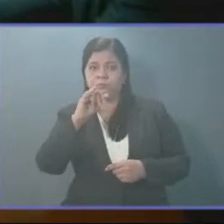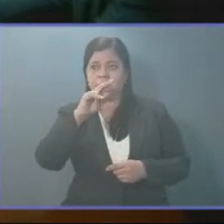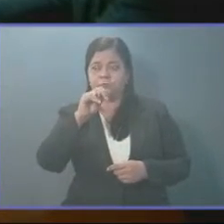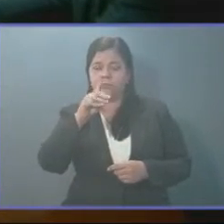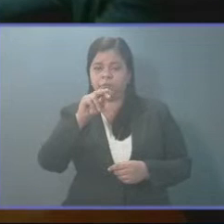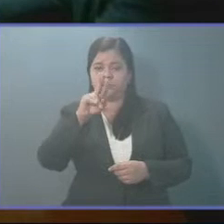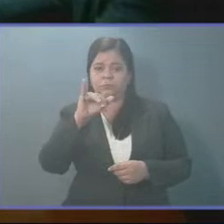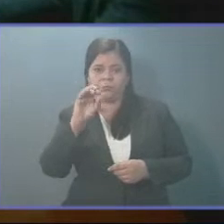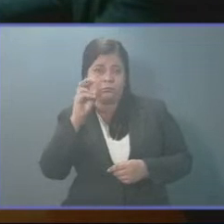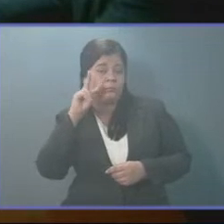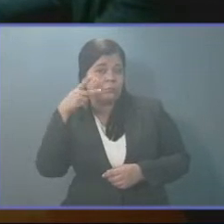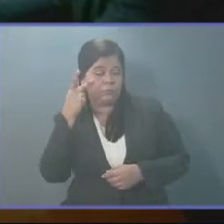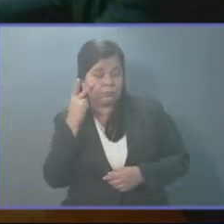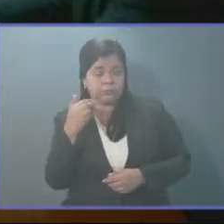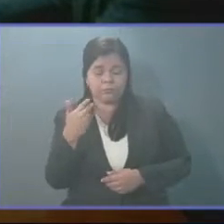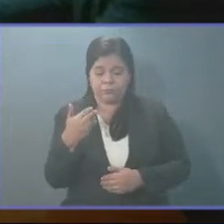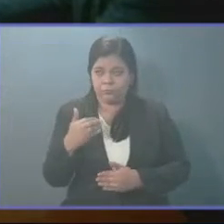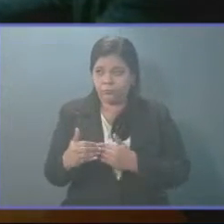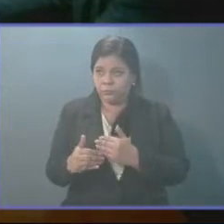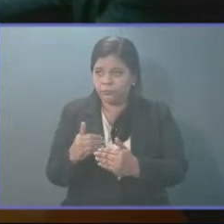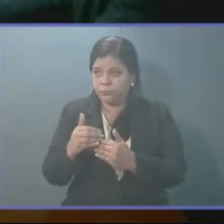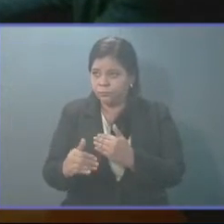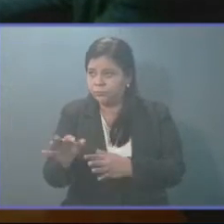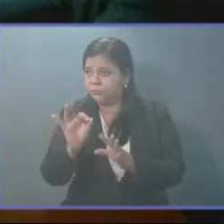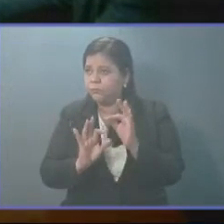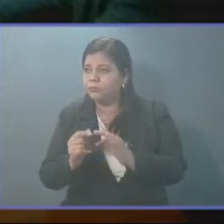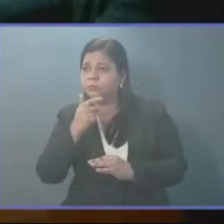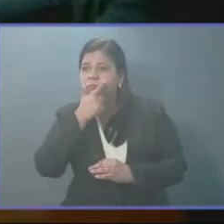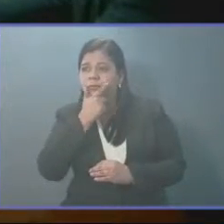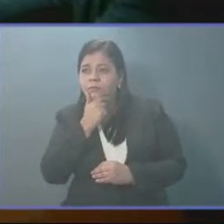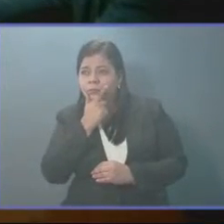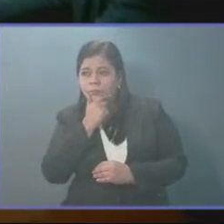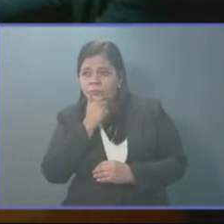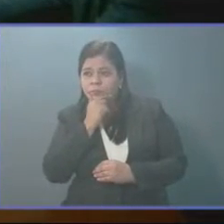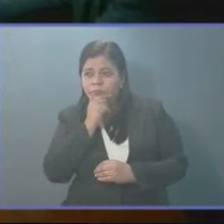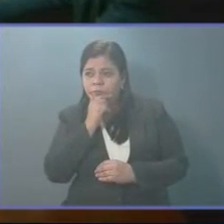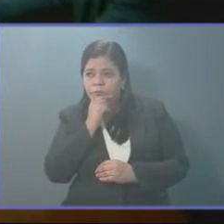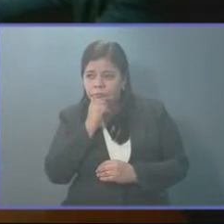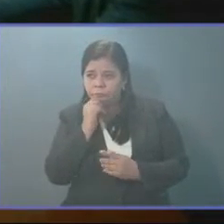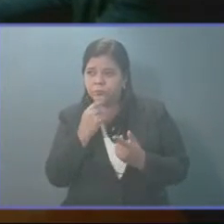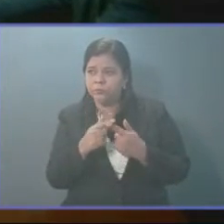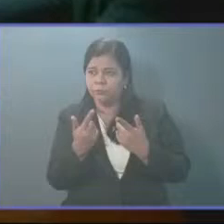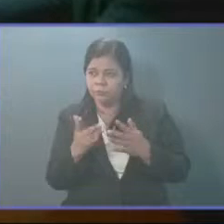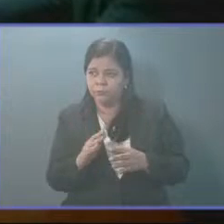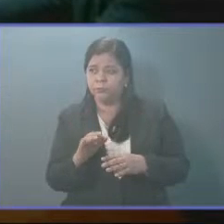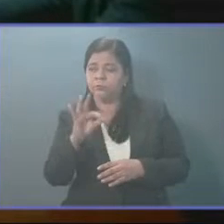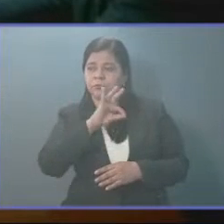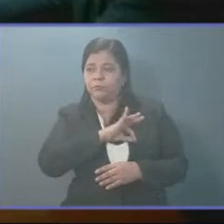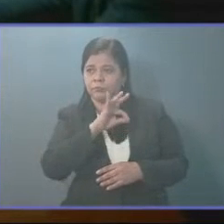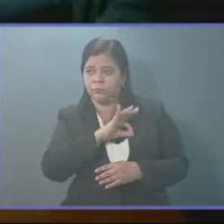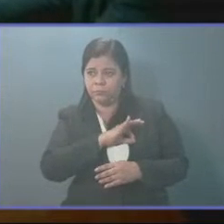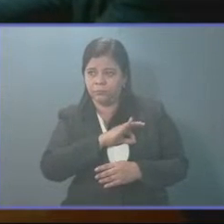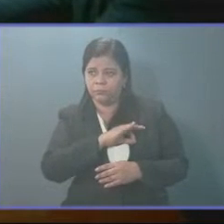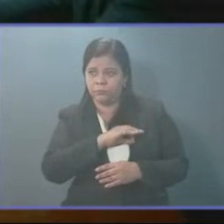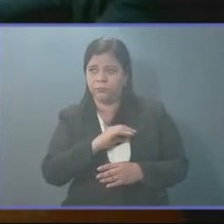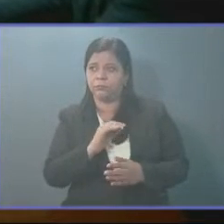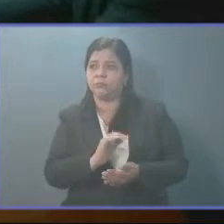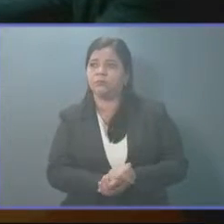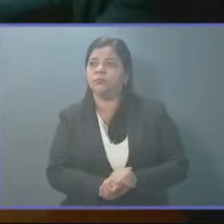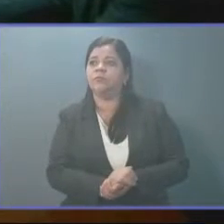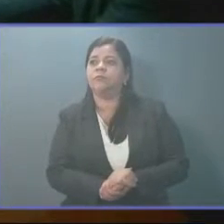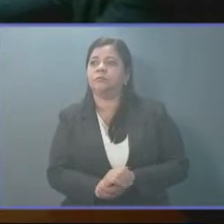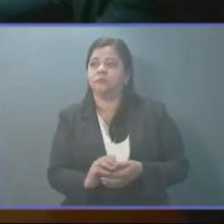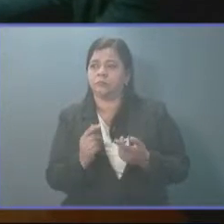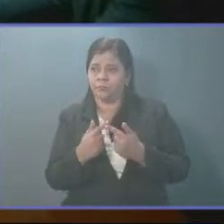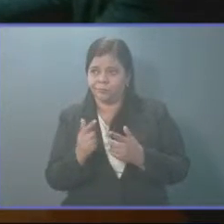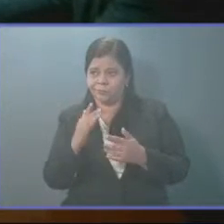de un proceso, si existe una duda, ya sea a favor o en contra del trabajador, el indubio